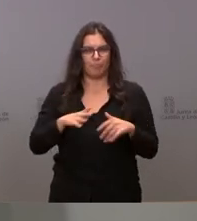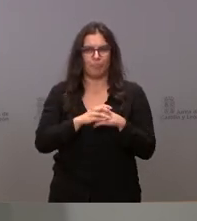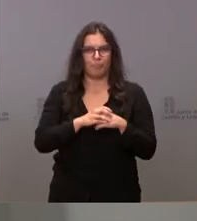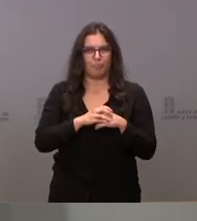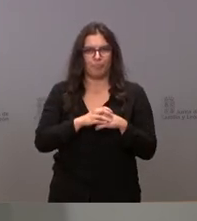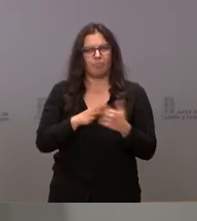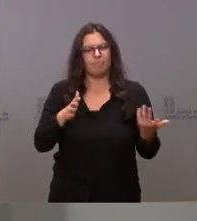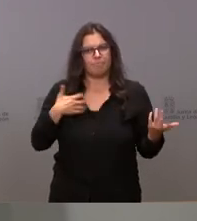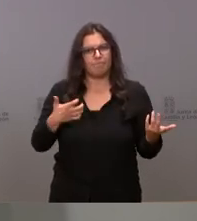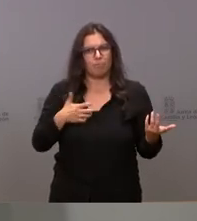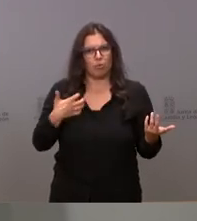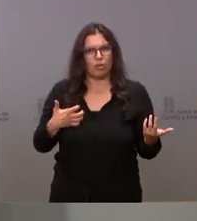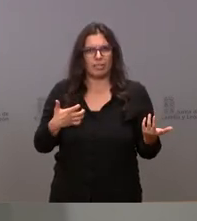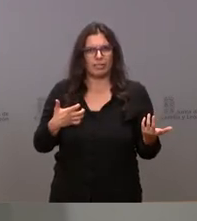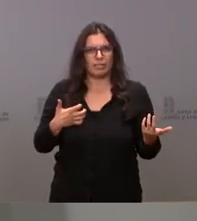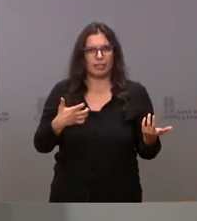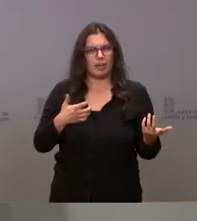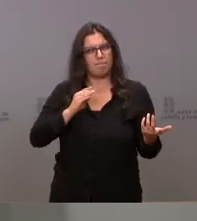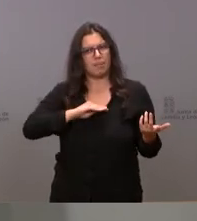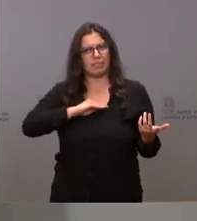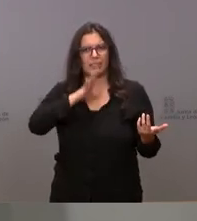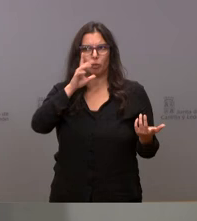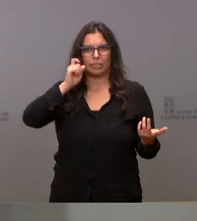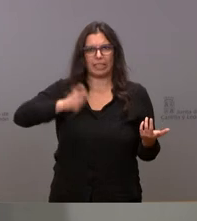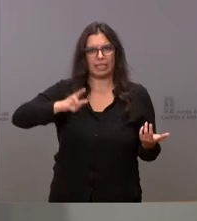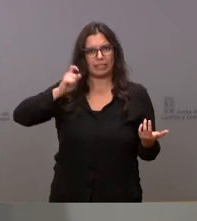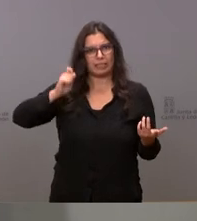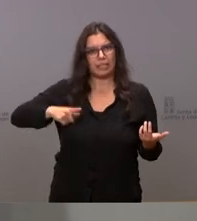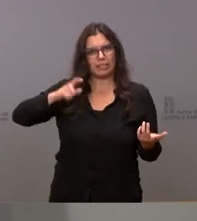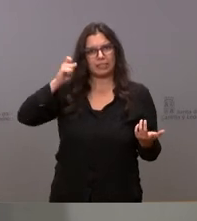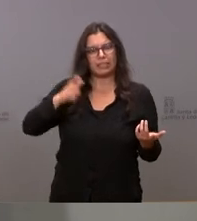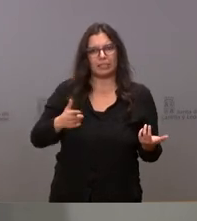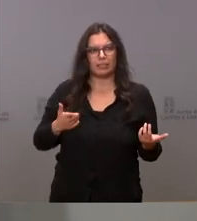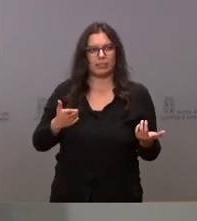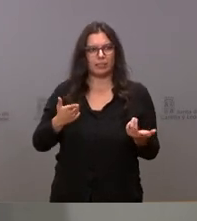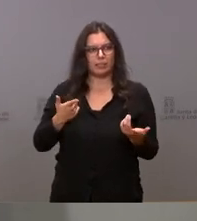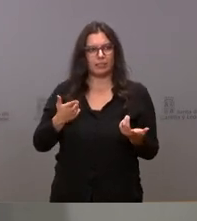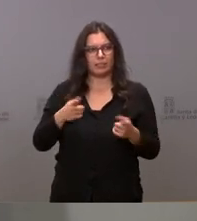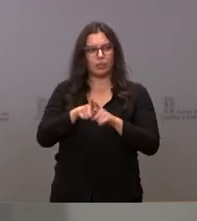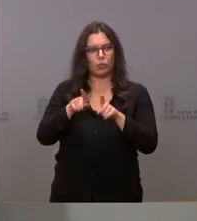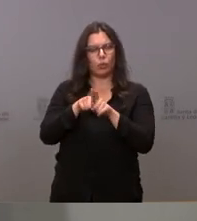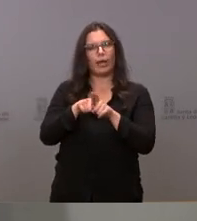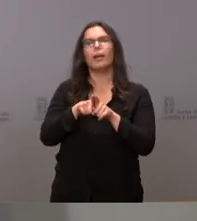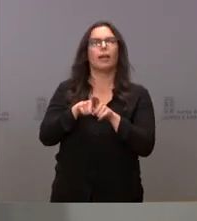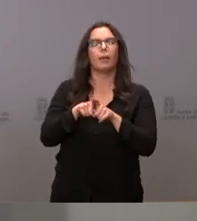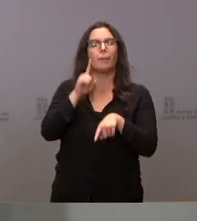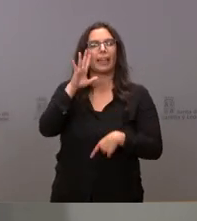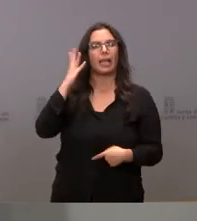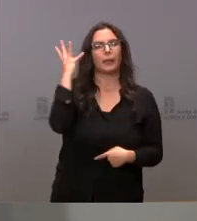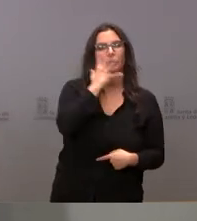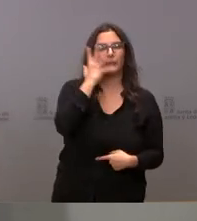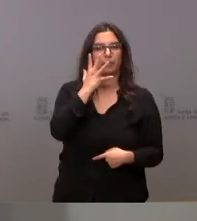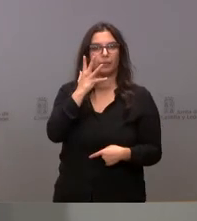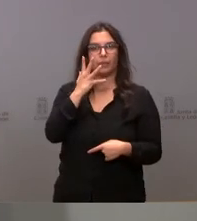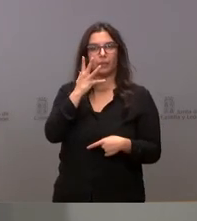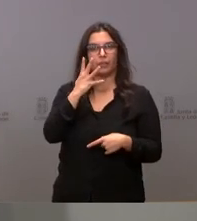Me molesta bastante que de manera reiterada se dude de la honorabilidad y de la honestidad